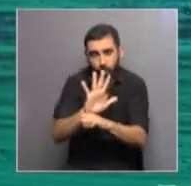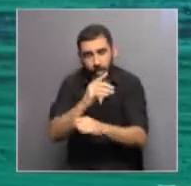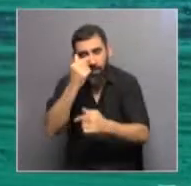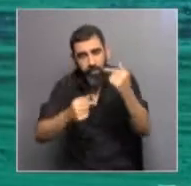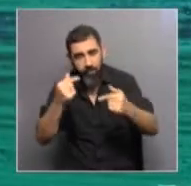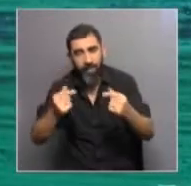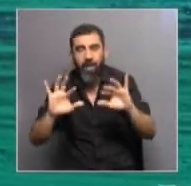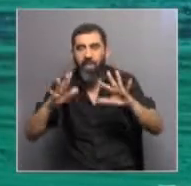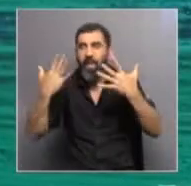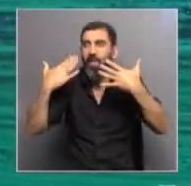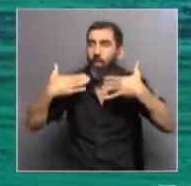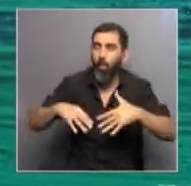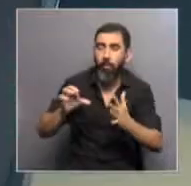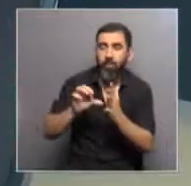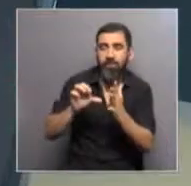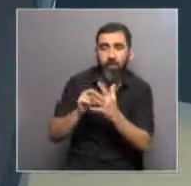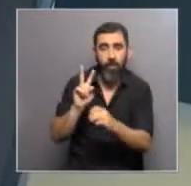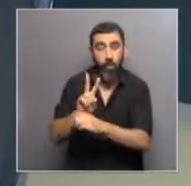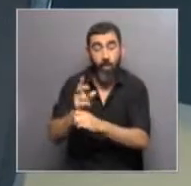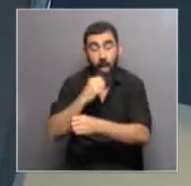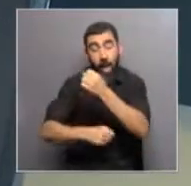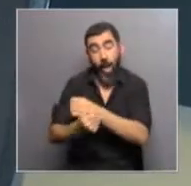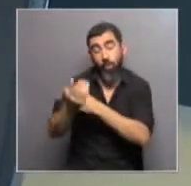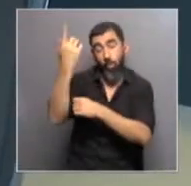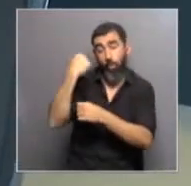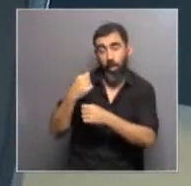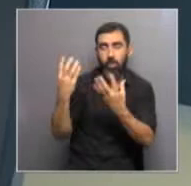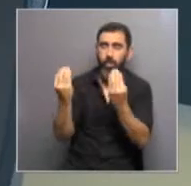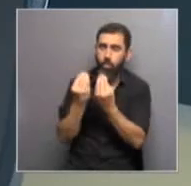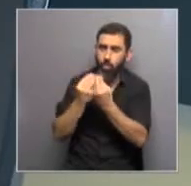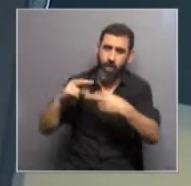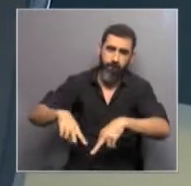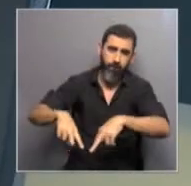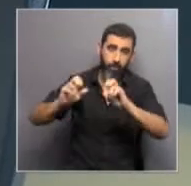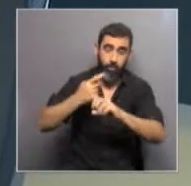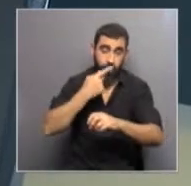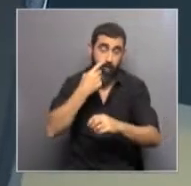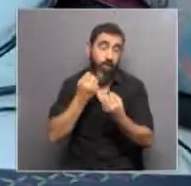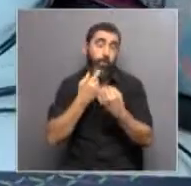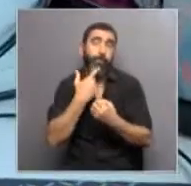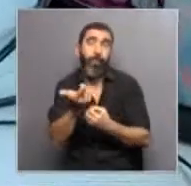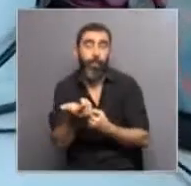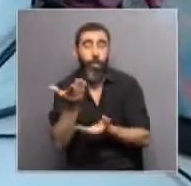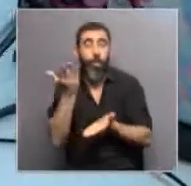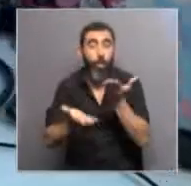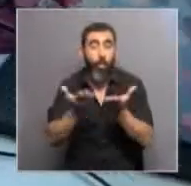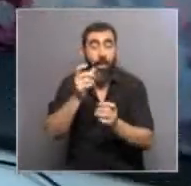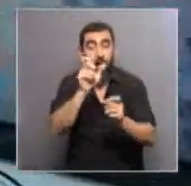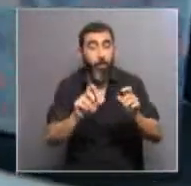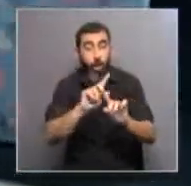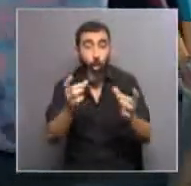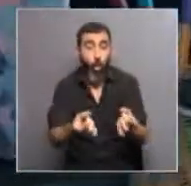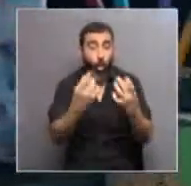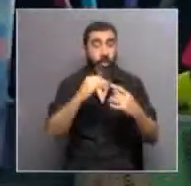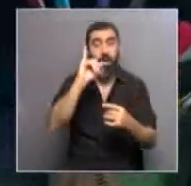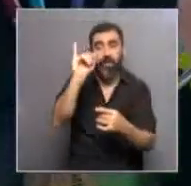le pasa al cuerpo, qué le pasa al sistema inmune. Y el año pasado pudimos hacer un montón de análisis interesantes, como por ejemplo comparar entre gente que no se contagia el virus